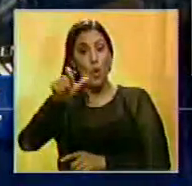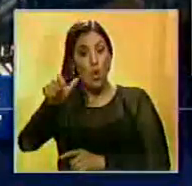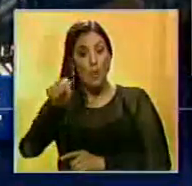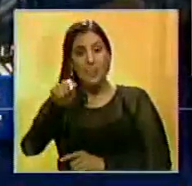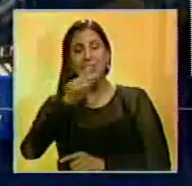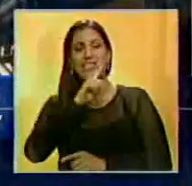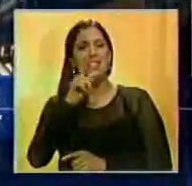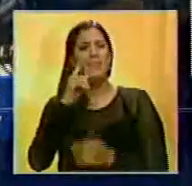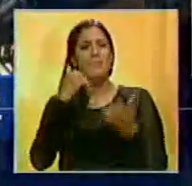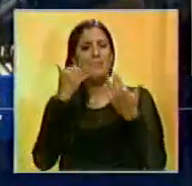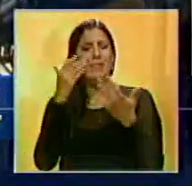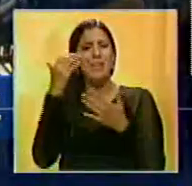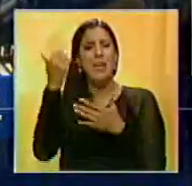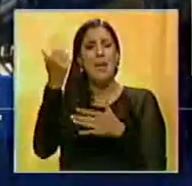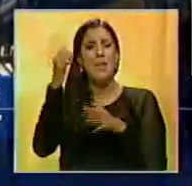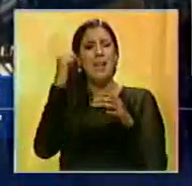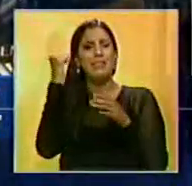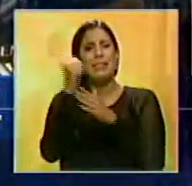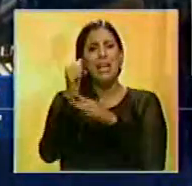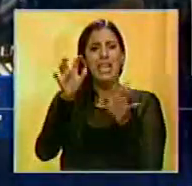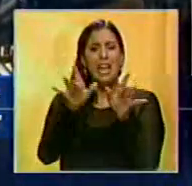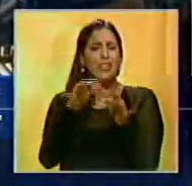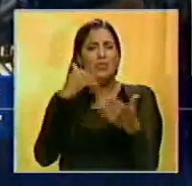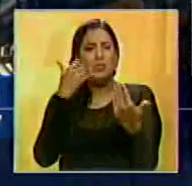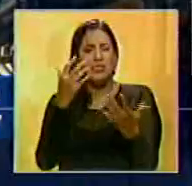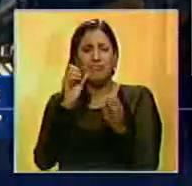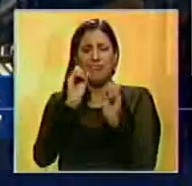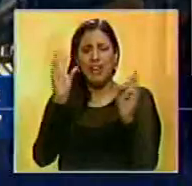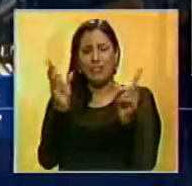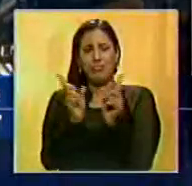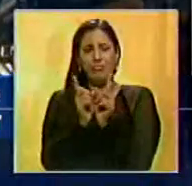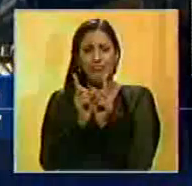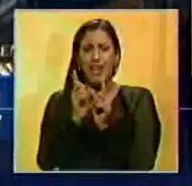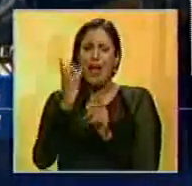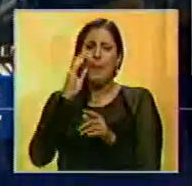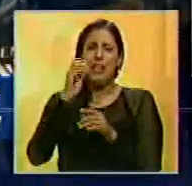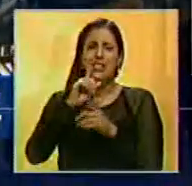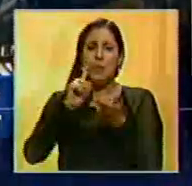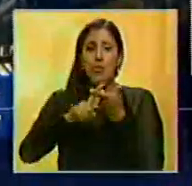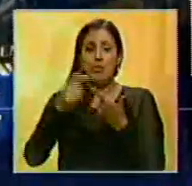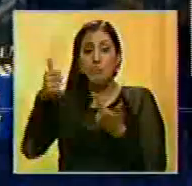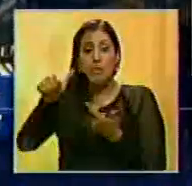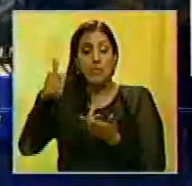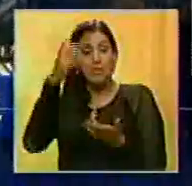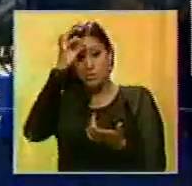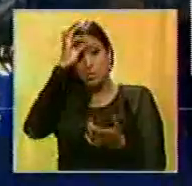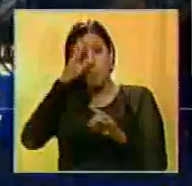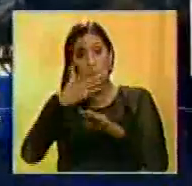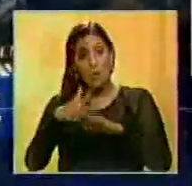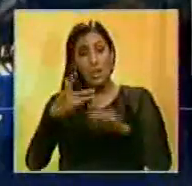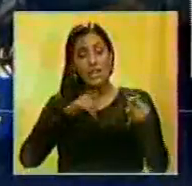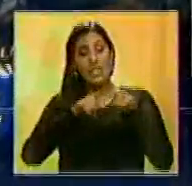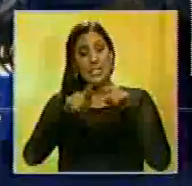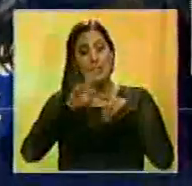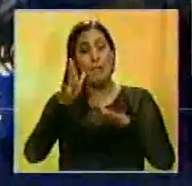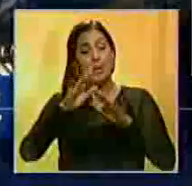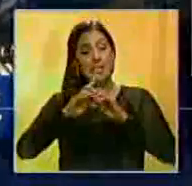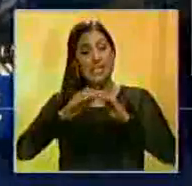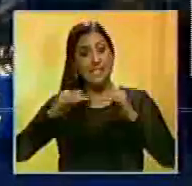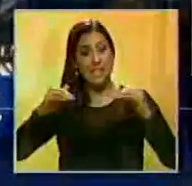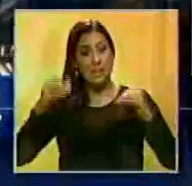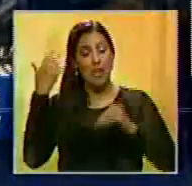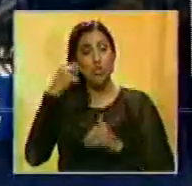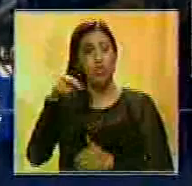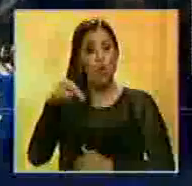hombres solo sirven para matar arañas. No aclaró la situación con su actual esposo, pese a que los rumores aseguran que están separados